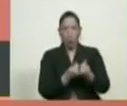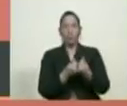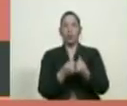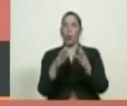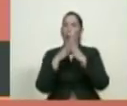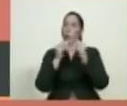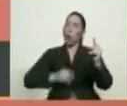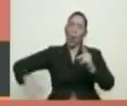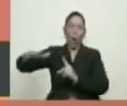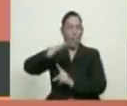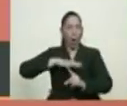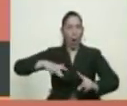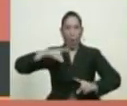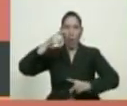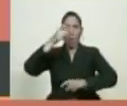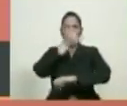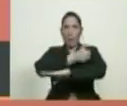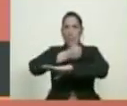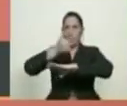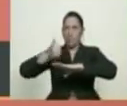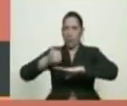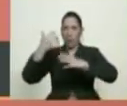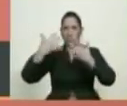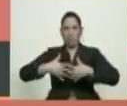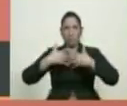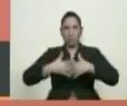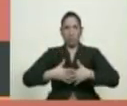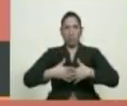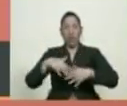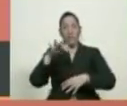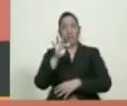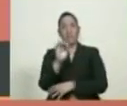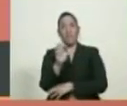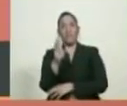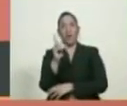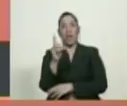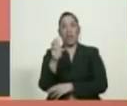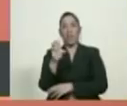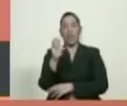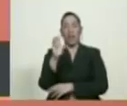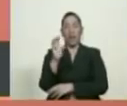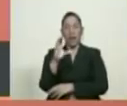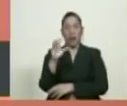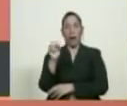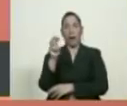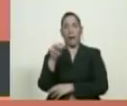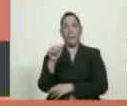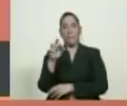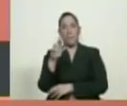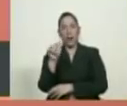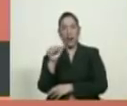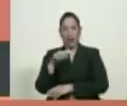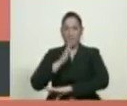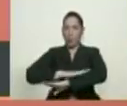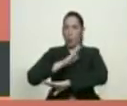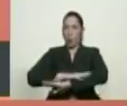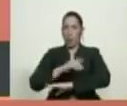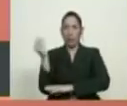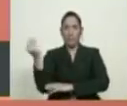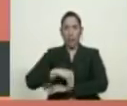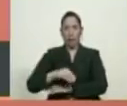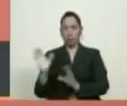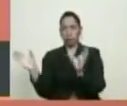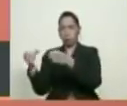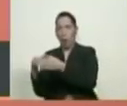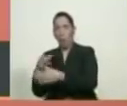productivos del país. Fede Cámara se comporta muchas veces más como un partido político que como un representante